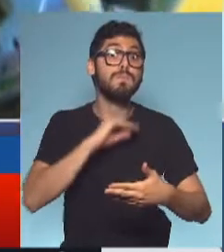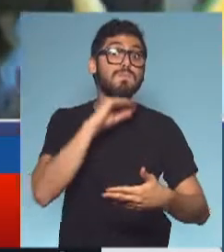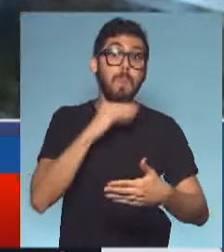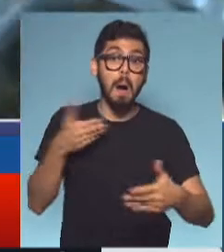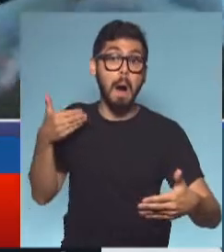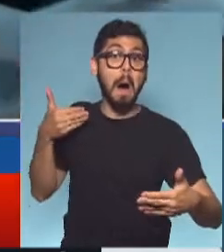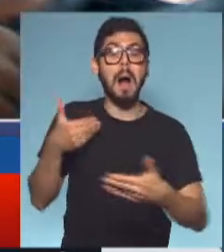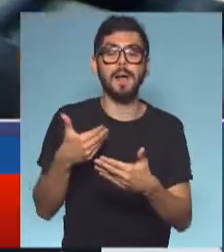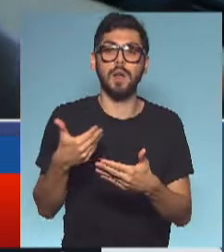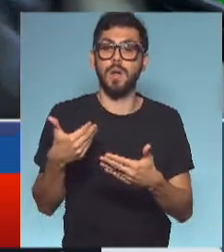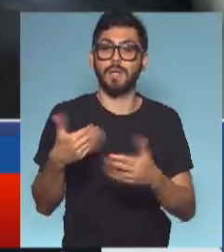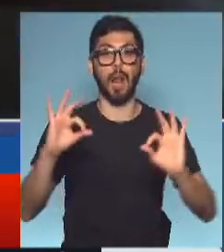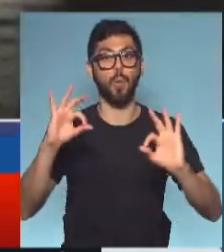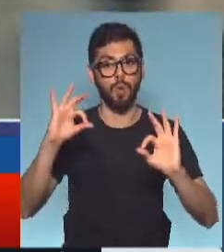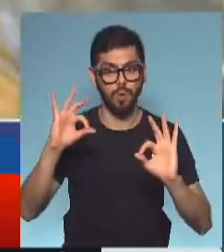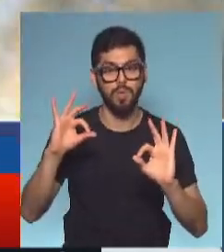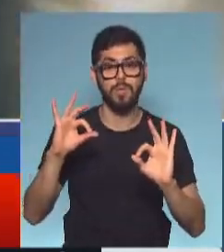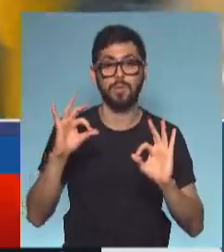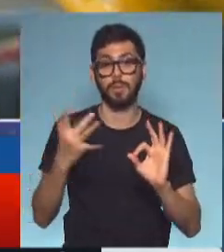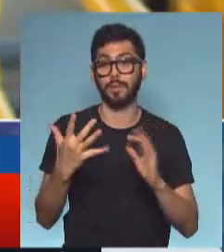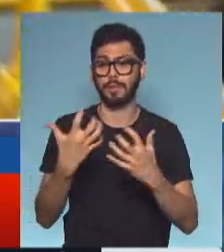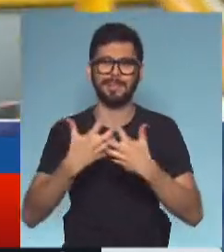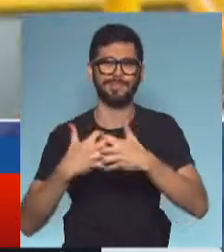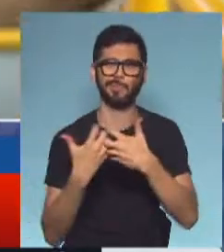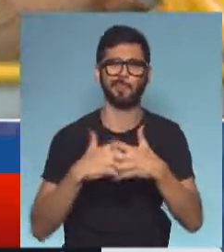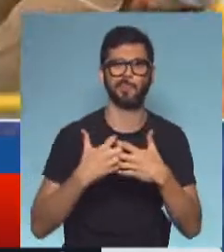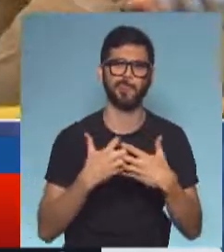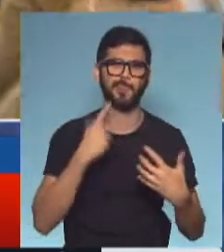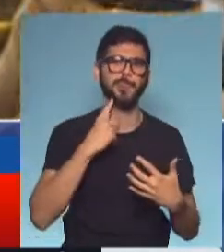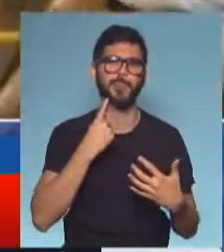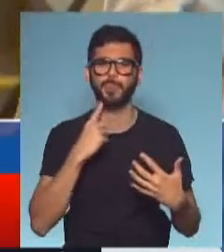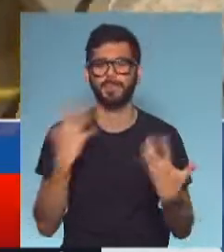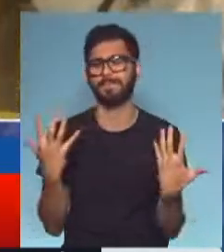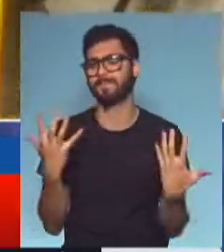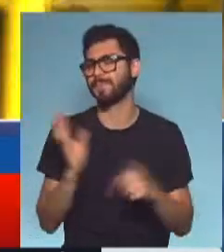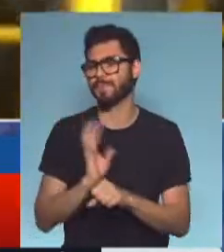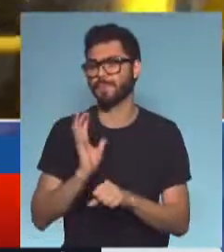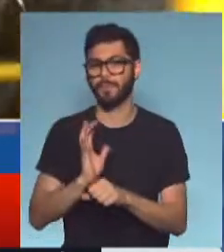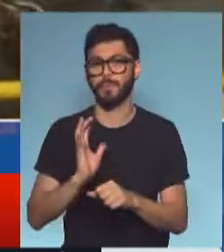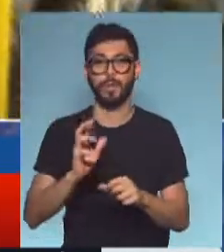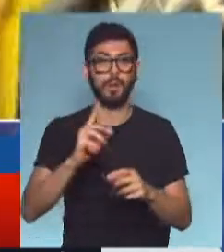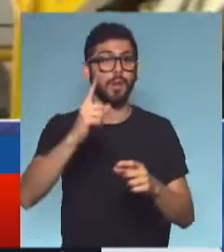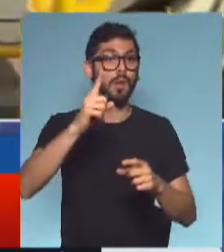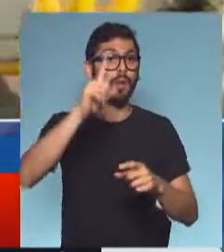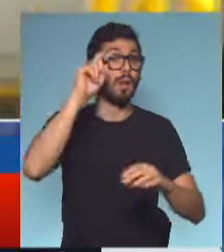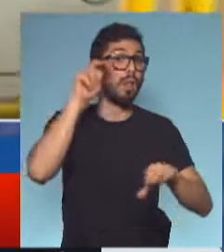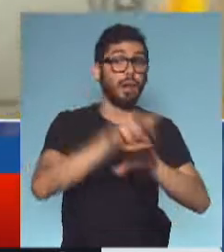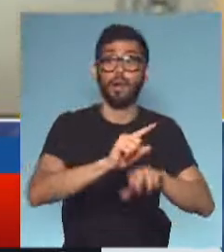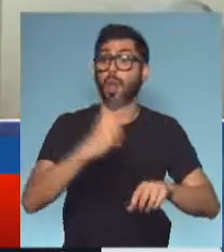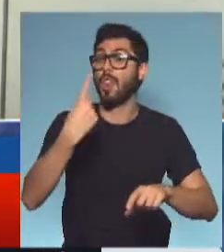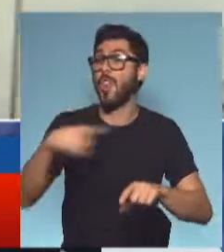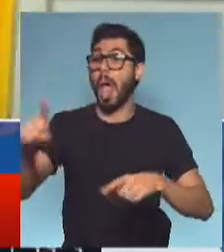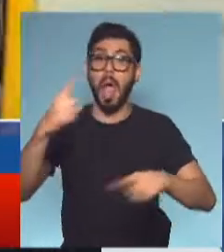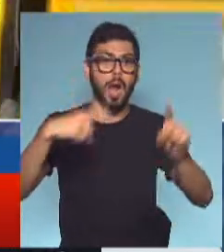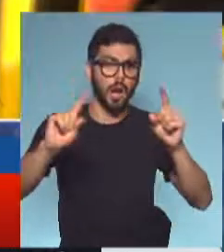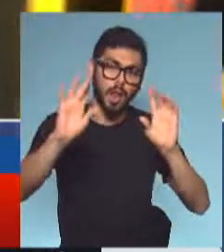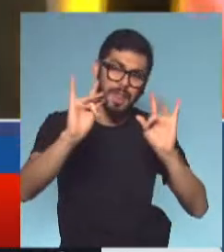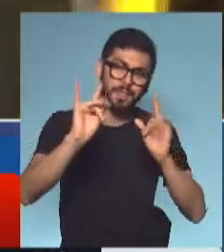del sistema sanitario, crujiendo por todos lados, como te decía, con complicaciones para las derivaciones, con complicaciones para la